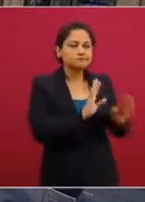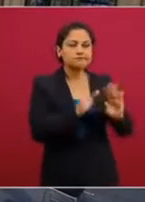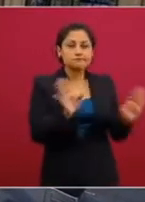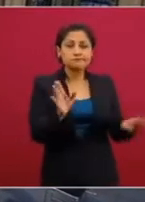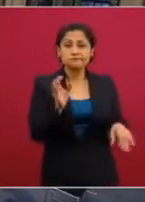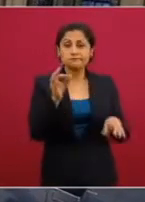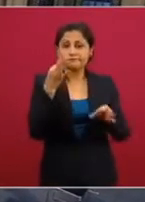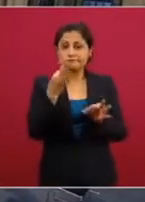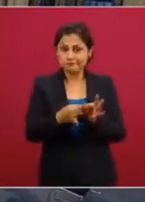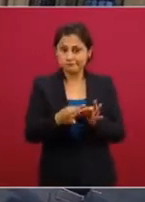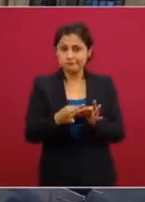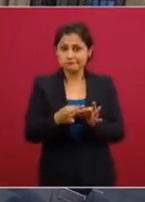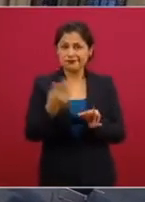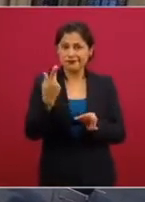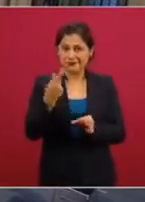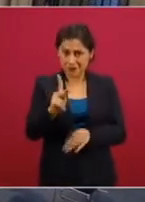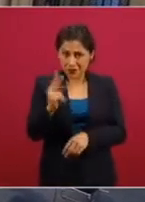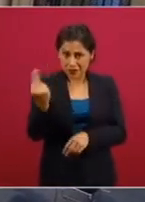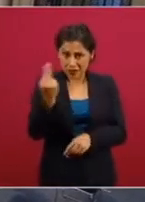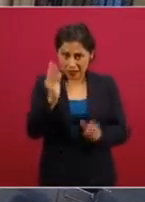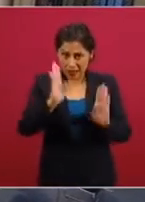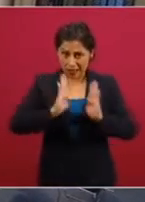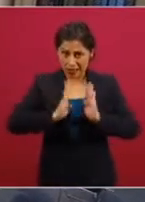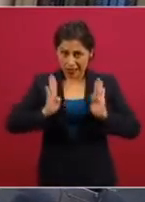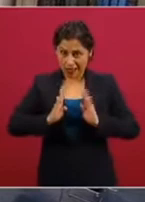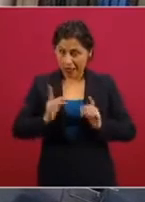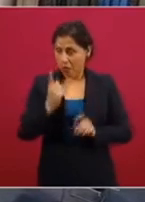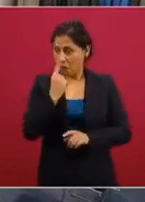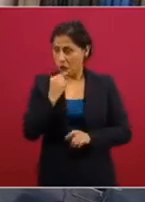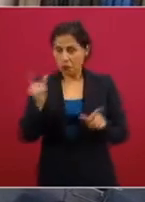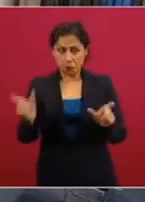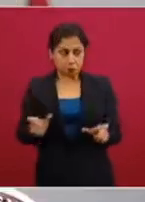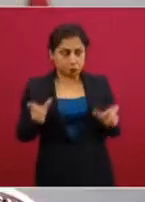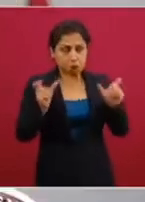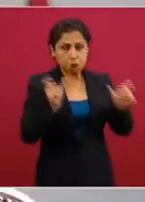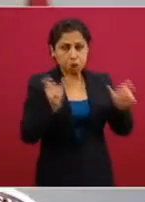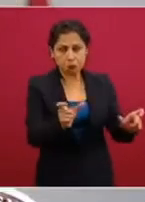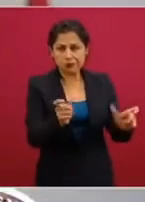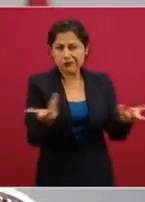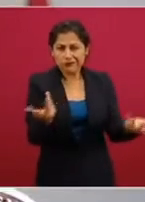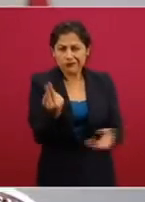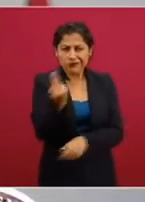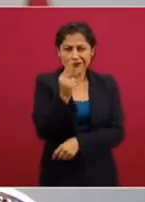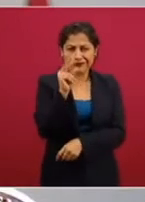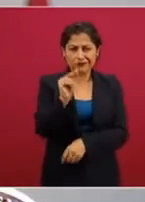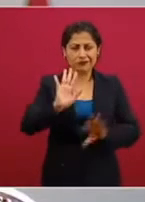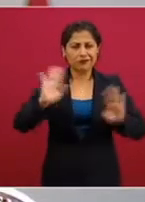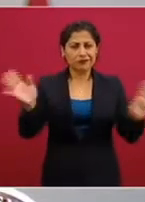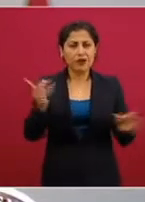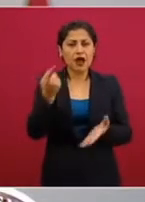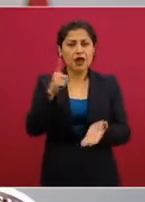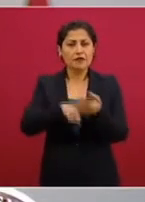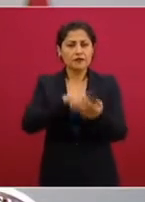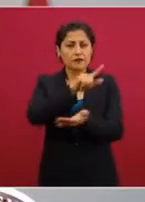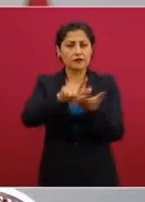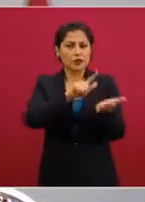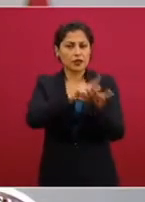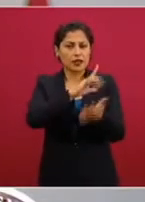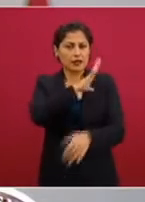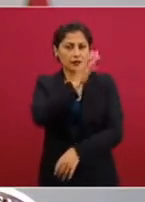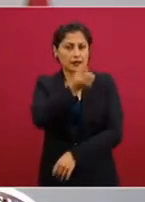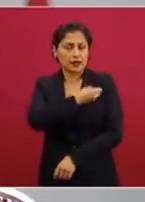Entonces, lo que usted pregunta sobre los gobiernos estatales, lo hemos reiterado y está planteado en la Ley General de Salud. Los gobiernos estatales